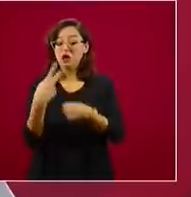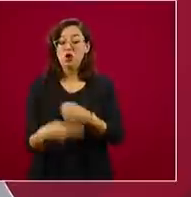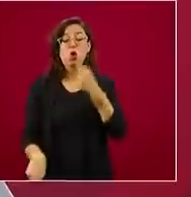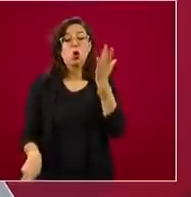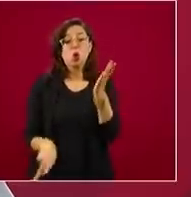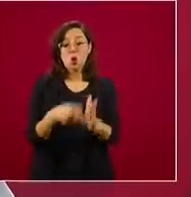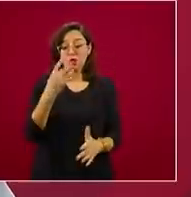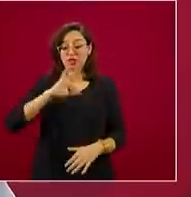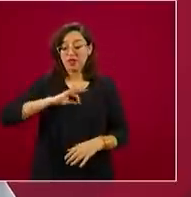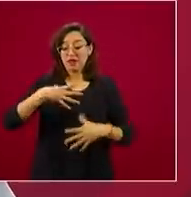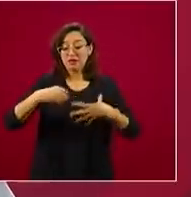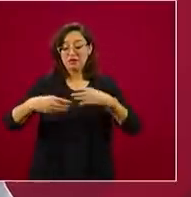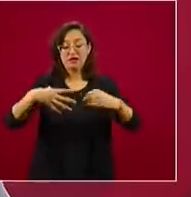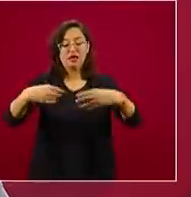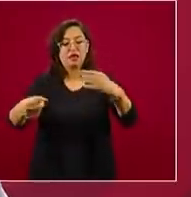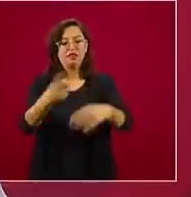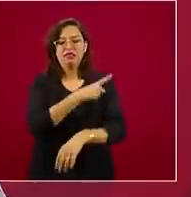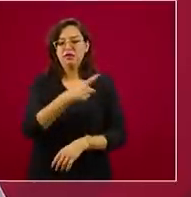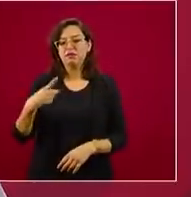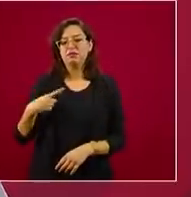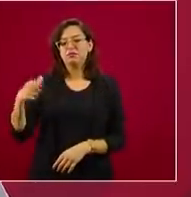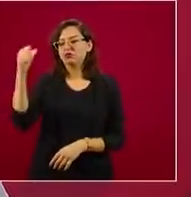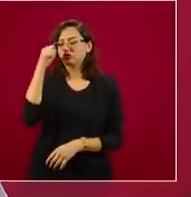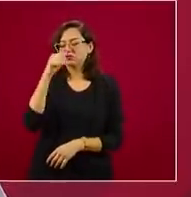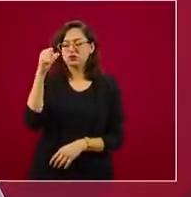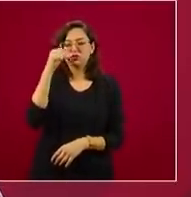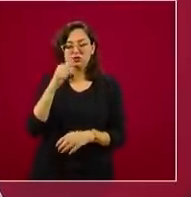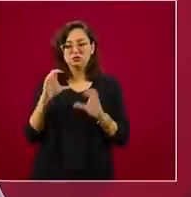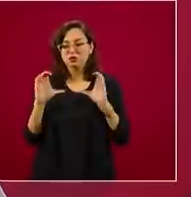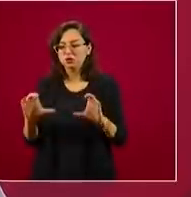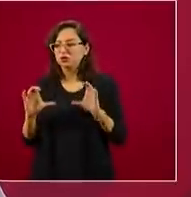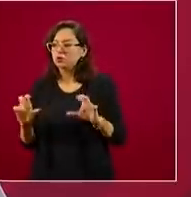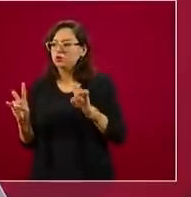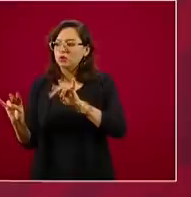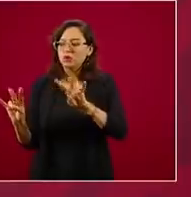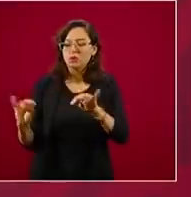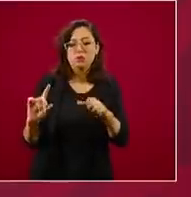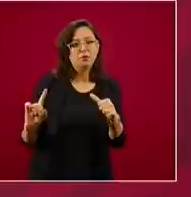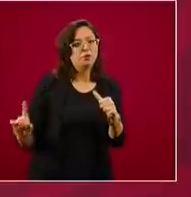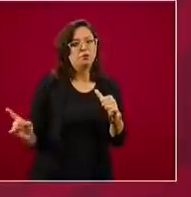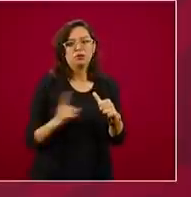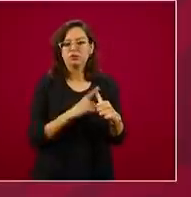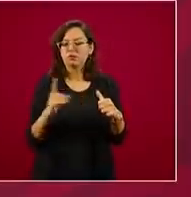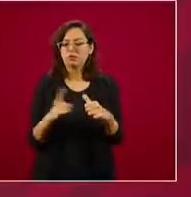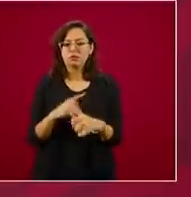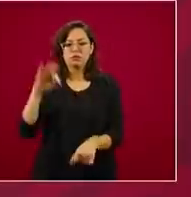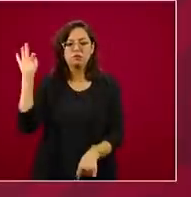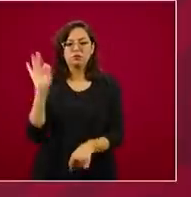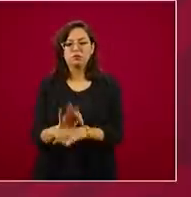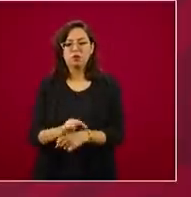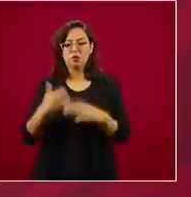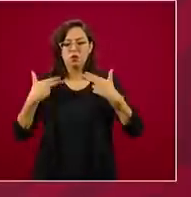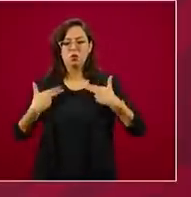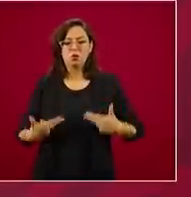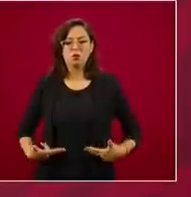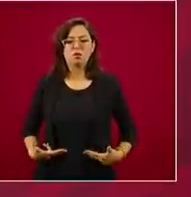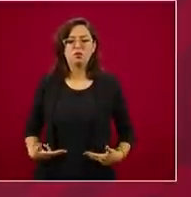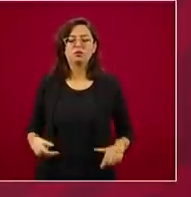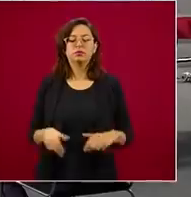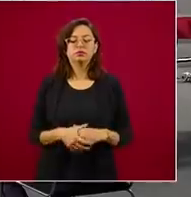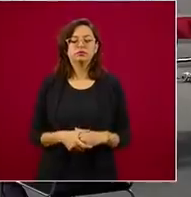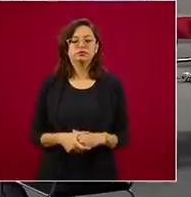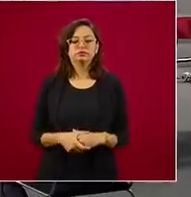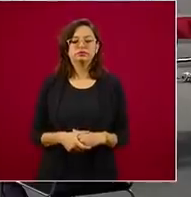certidumbre, siempre con el privilegio de la vida del ser humano. Hoy